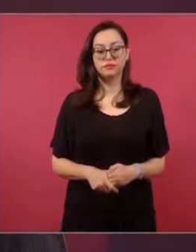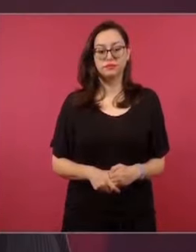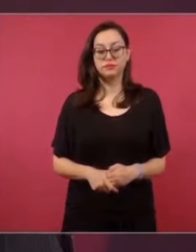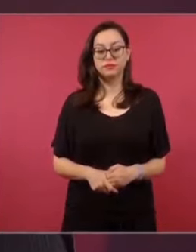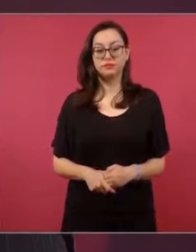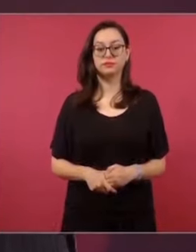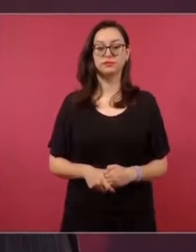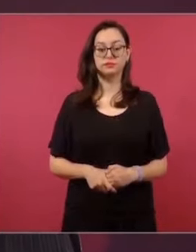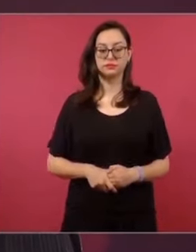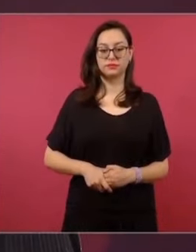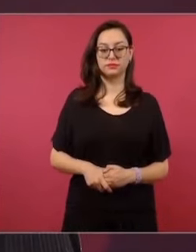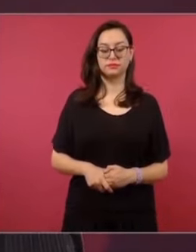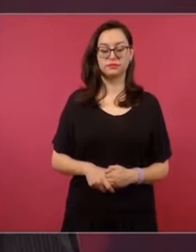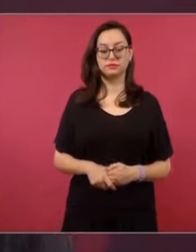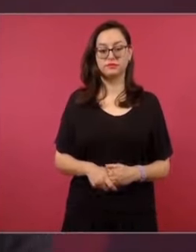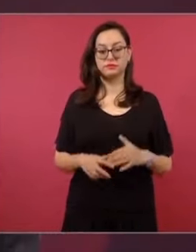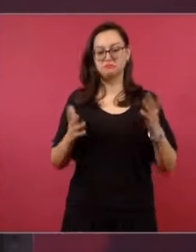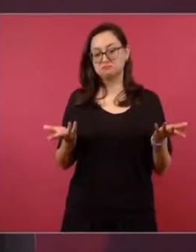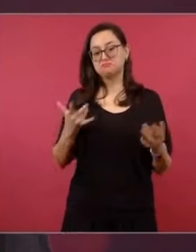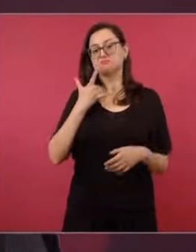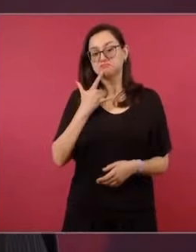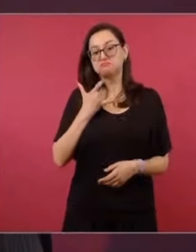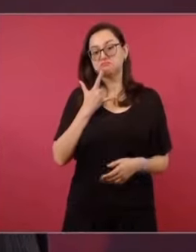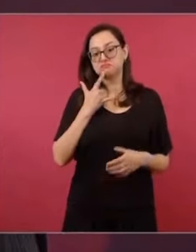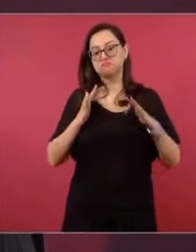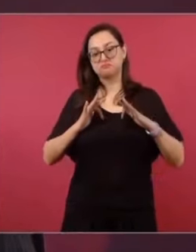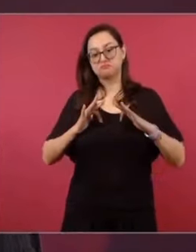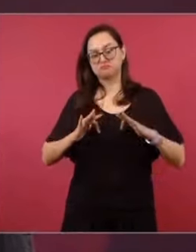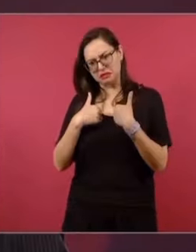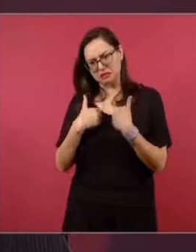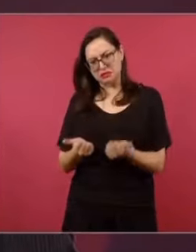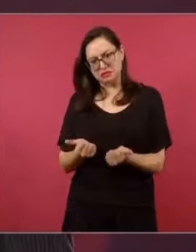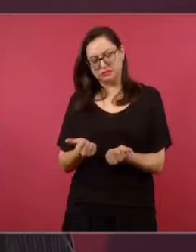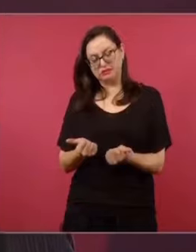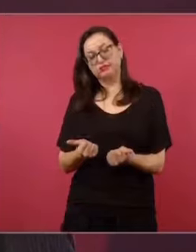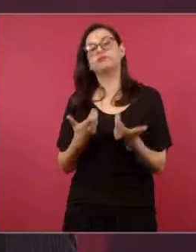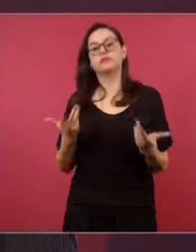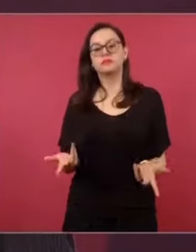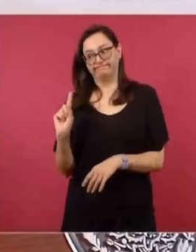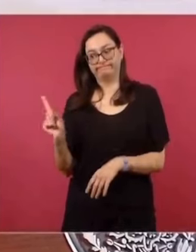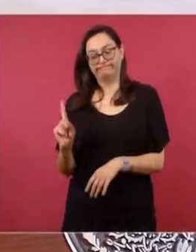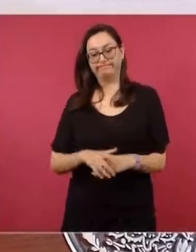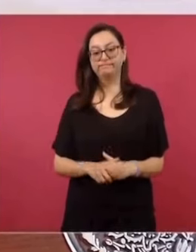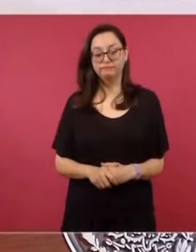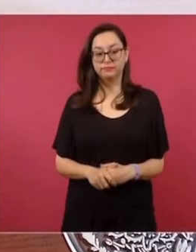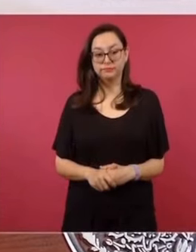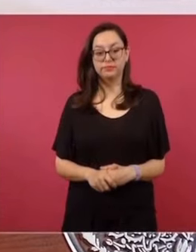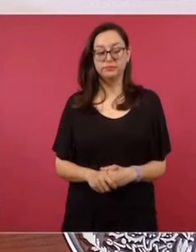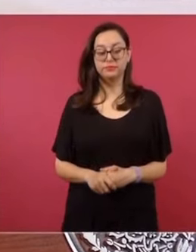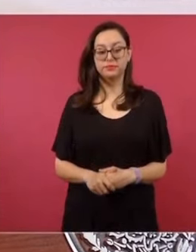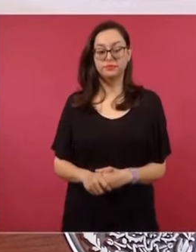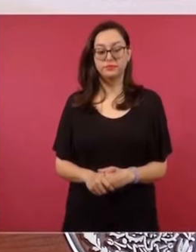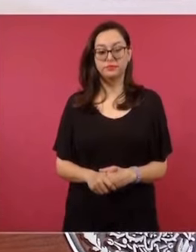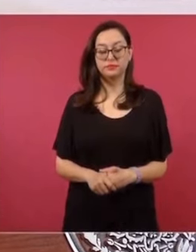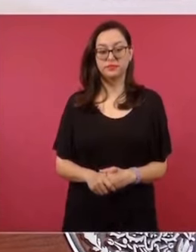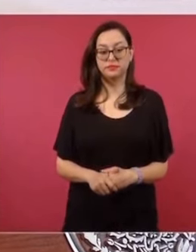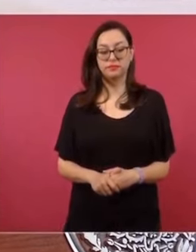y tratar de comprender lo que sucedió, no caer en la autocomplacencia. Es muy importante la